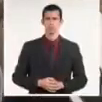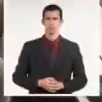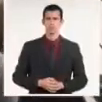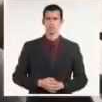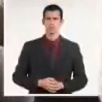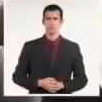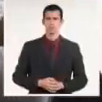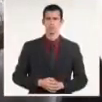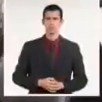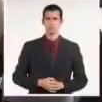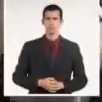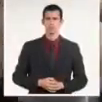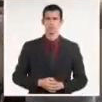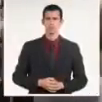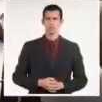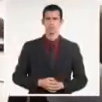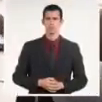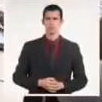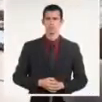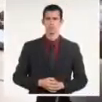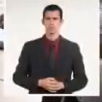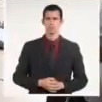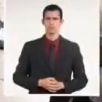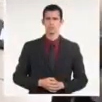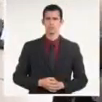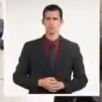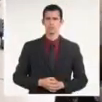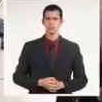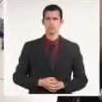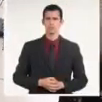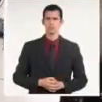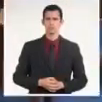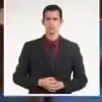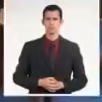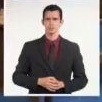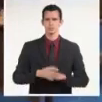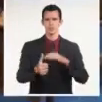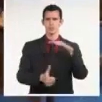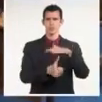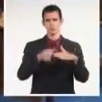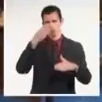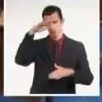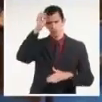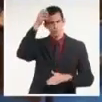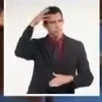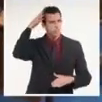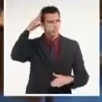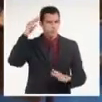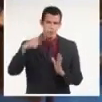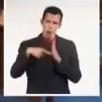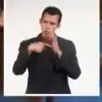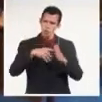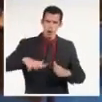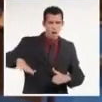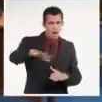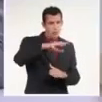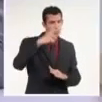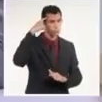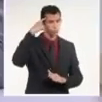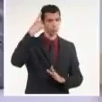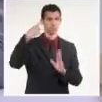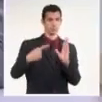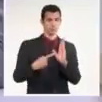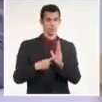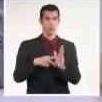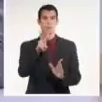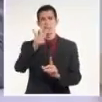ofrecerle la máxima prioridad al proceso de referéndum del Código de las Familias en cuanto a garantizar la organización y el éxito de este proceso, llamó el